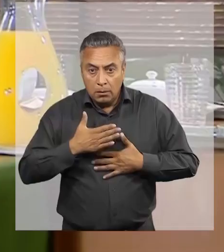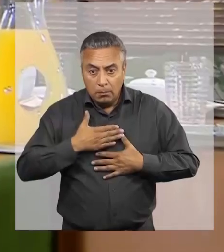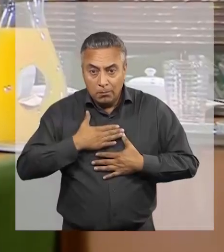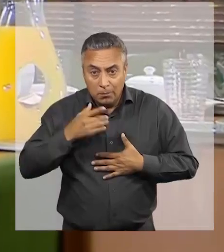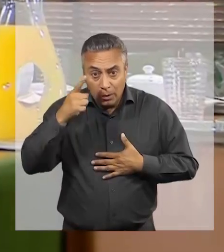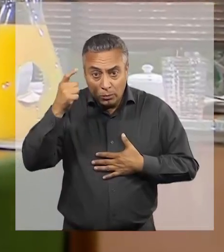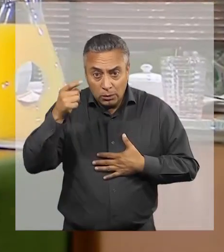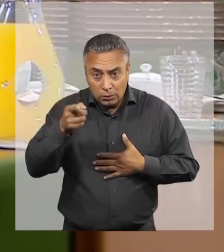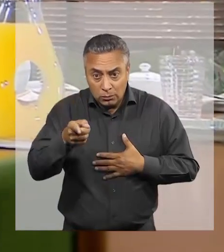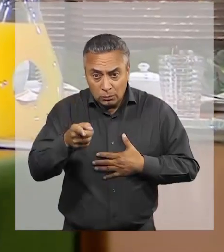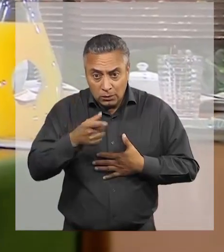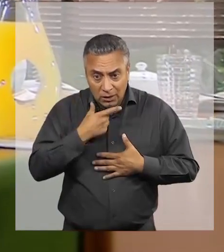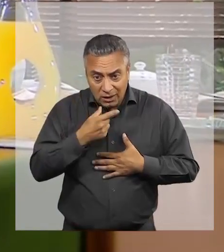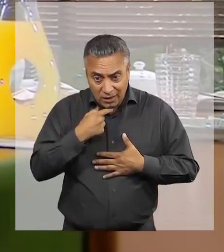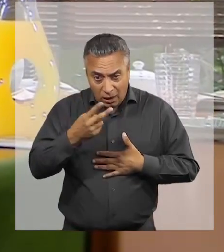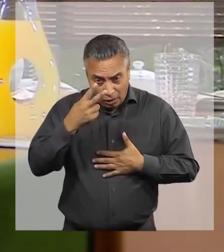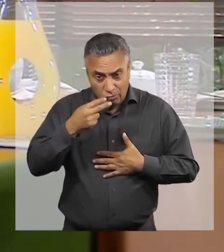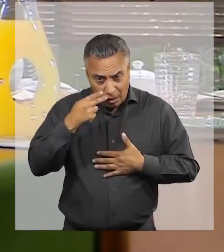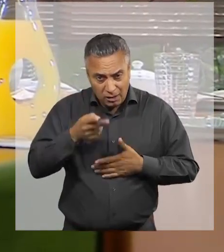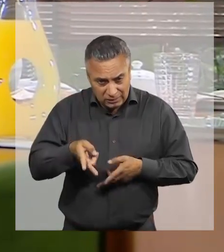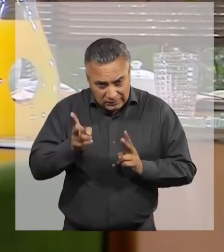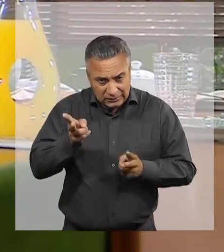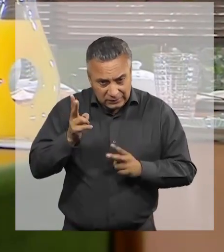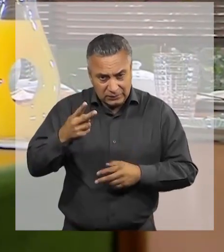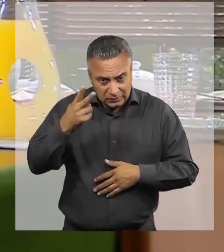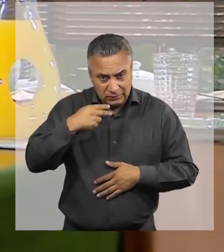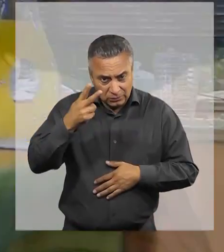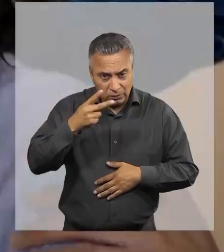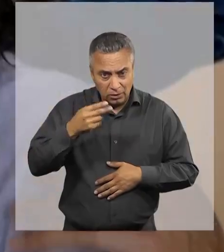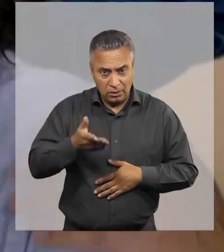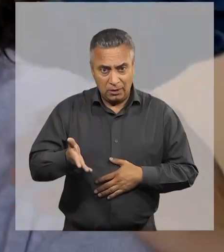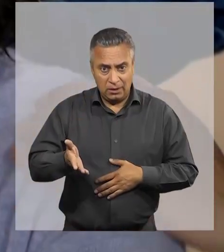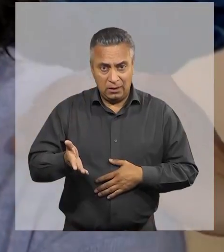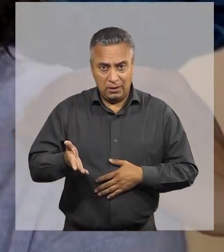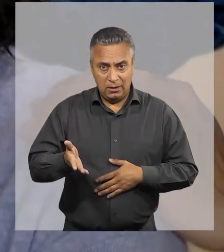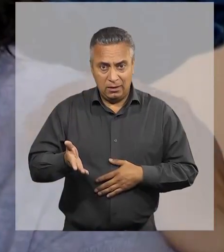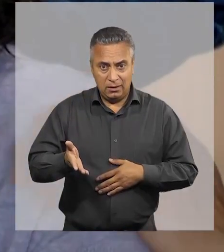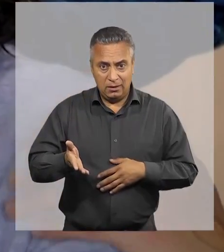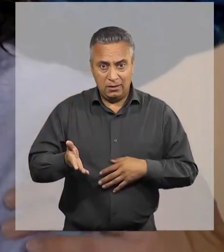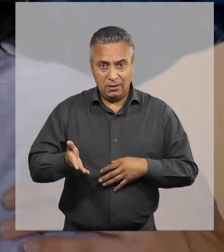bien. Todo bien. Mi ceñito. Si quiere llorar, llore.